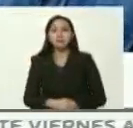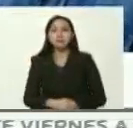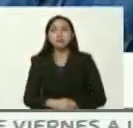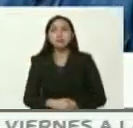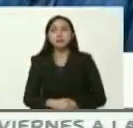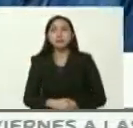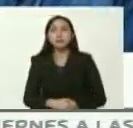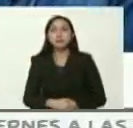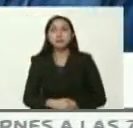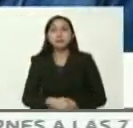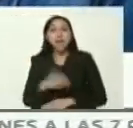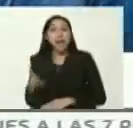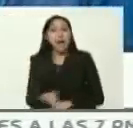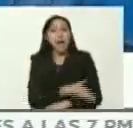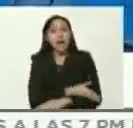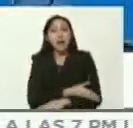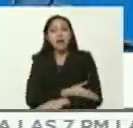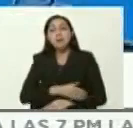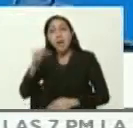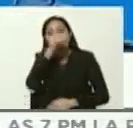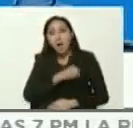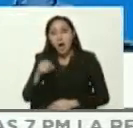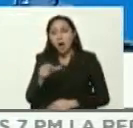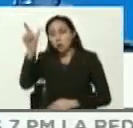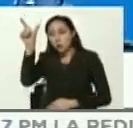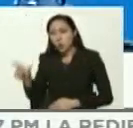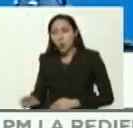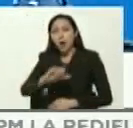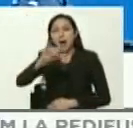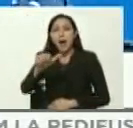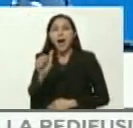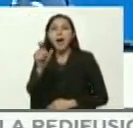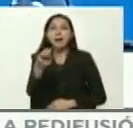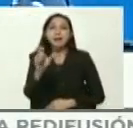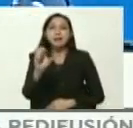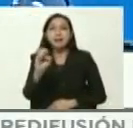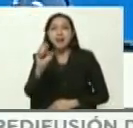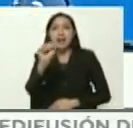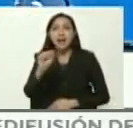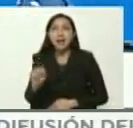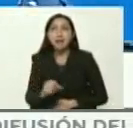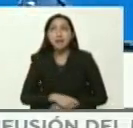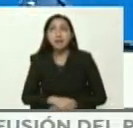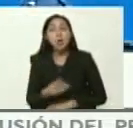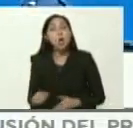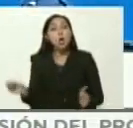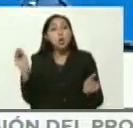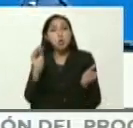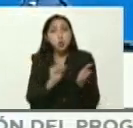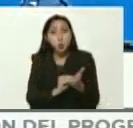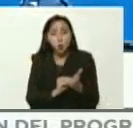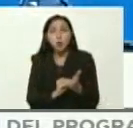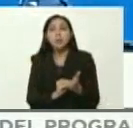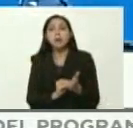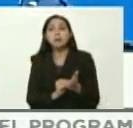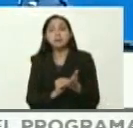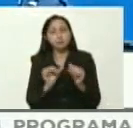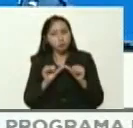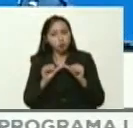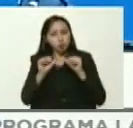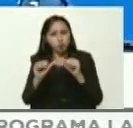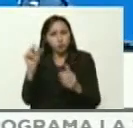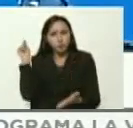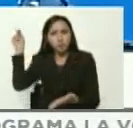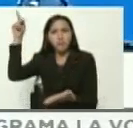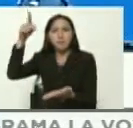Con el canto de José Garcés, y ya vienen otra vez, y de que vienen,